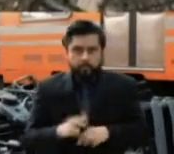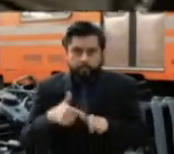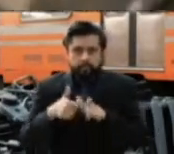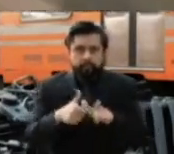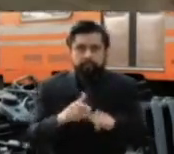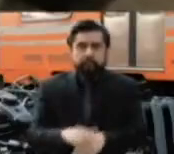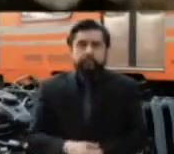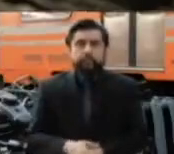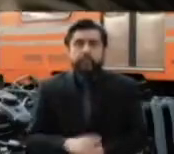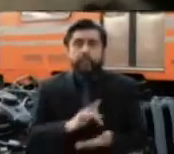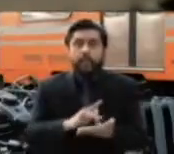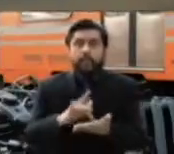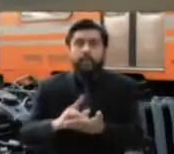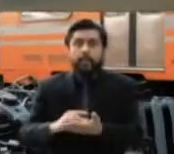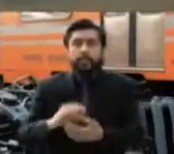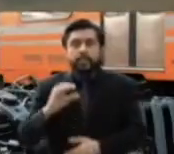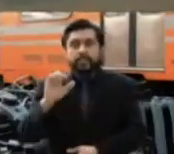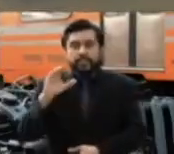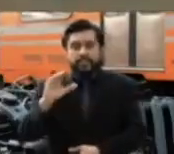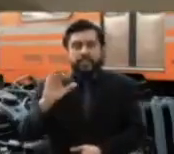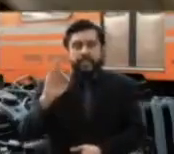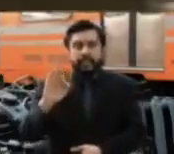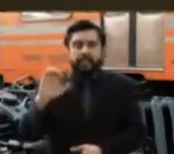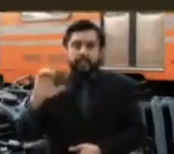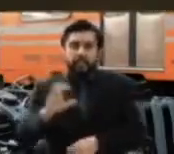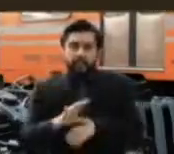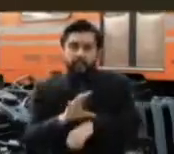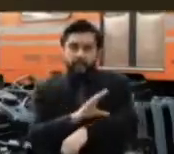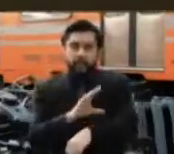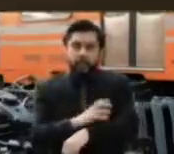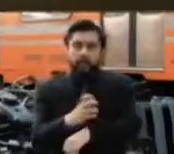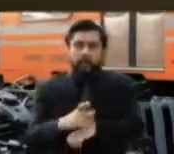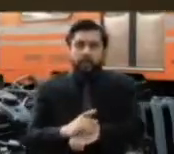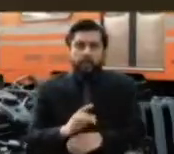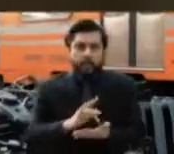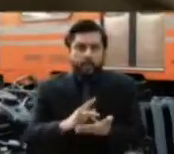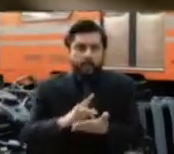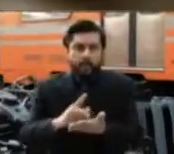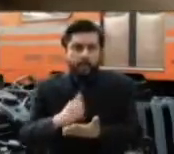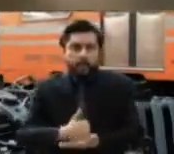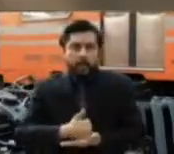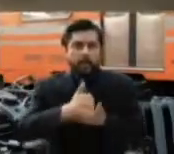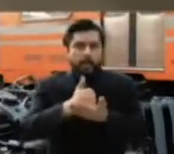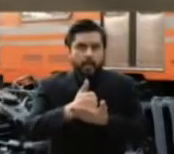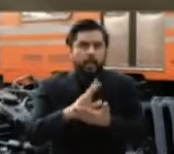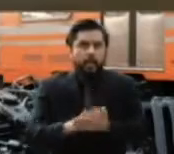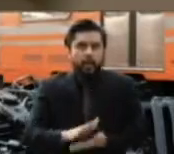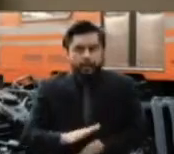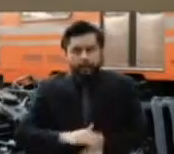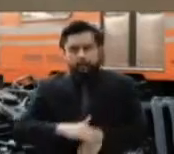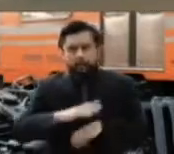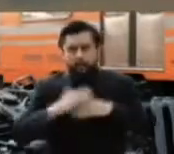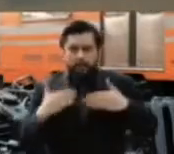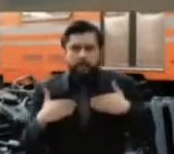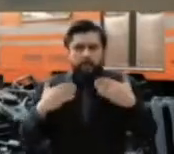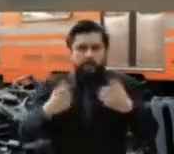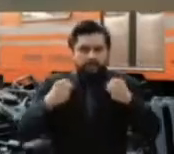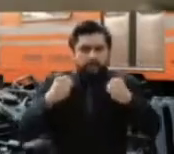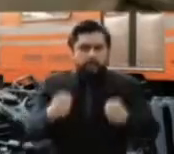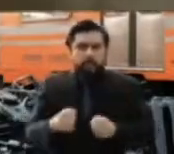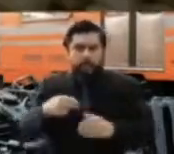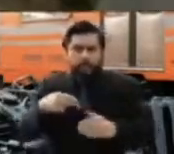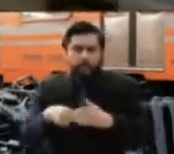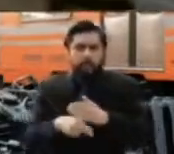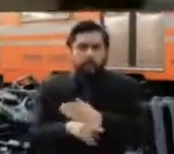ininterrumpido. Con el apoyo de CFE en el proceso, esta transformación aporta alta confiabilidad, disponibilidad y seguridad en